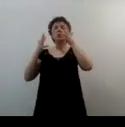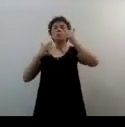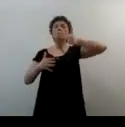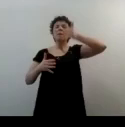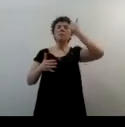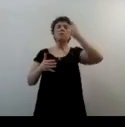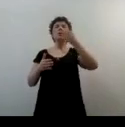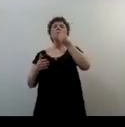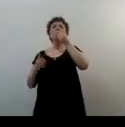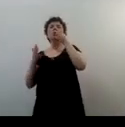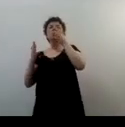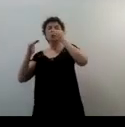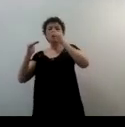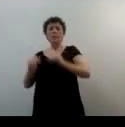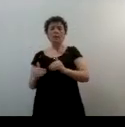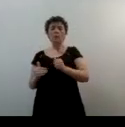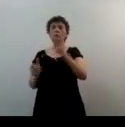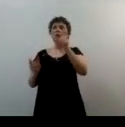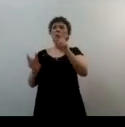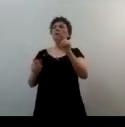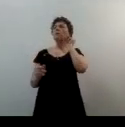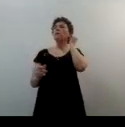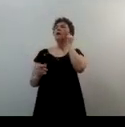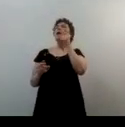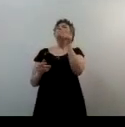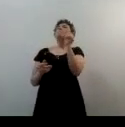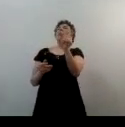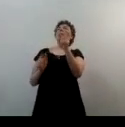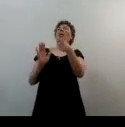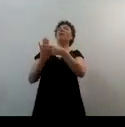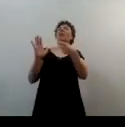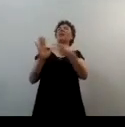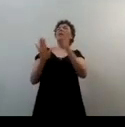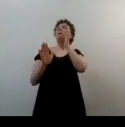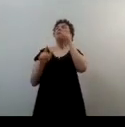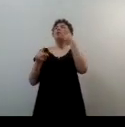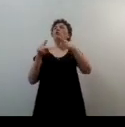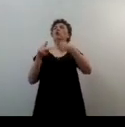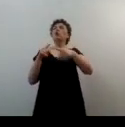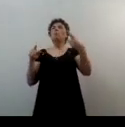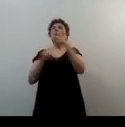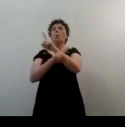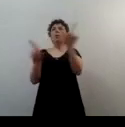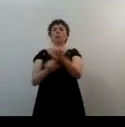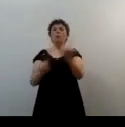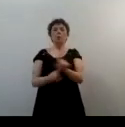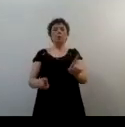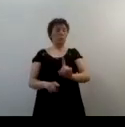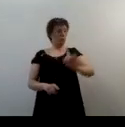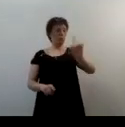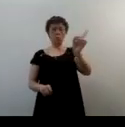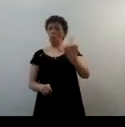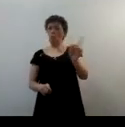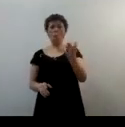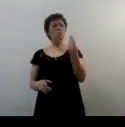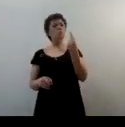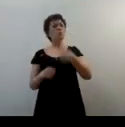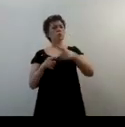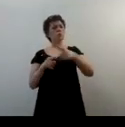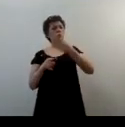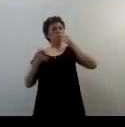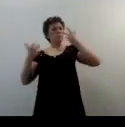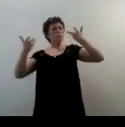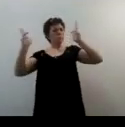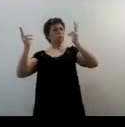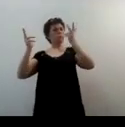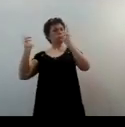que mucha gente cuando oye la palabra dieta se asusta porque parece que lo vamos a prohibir todo, y no, hay muchísimos alimentos que se pueden consumir.